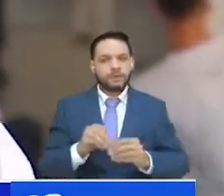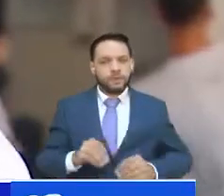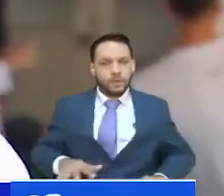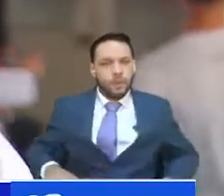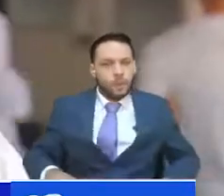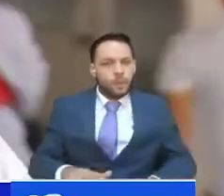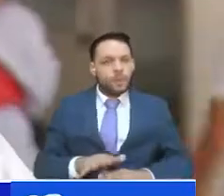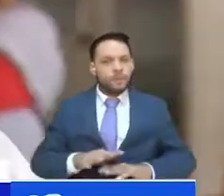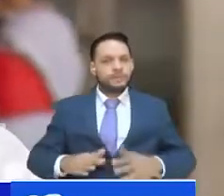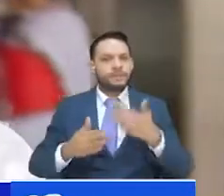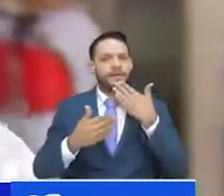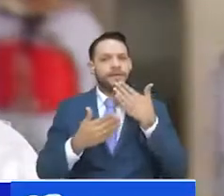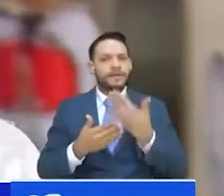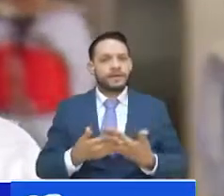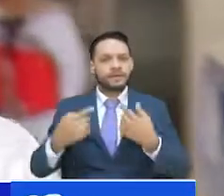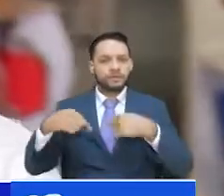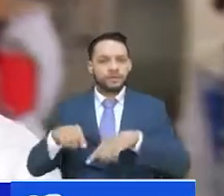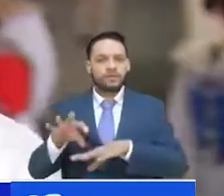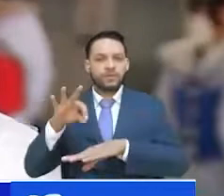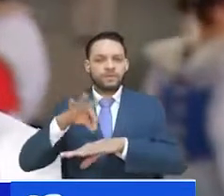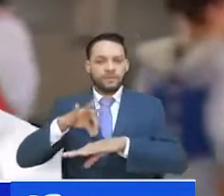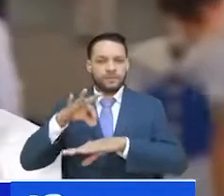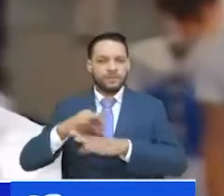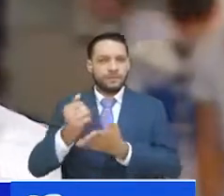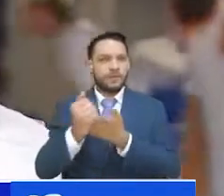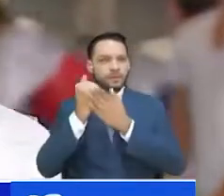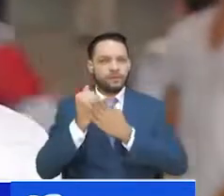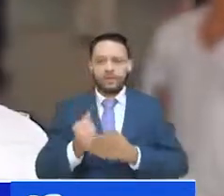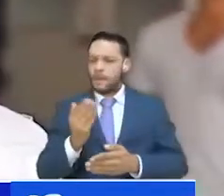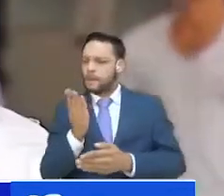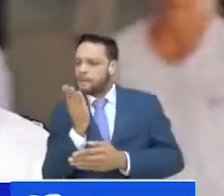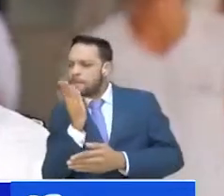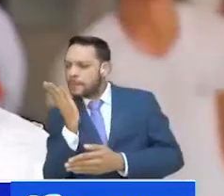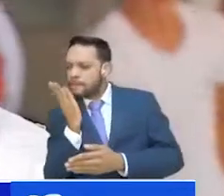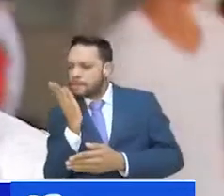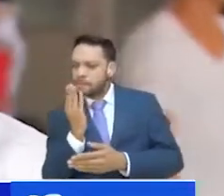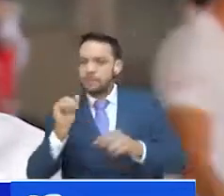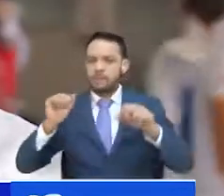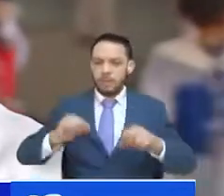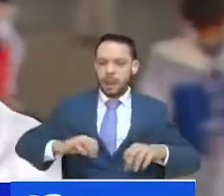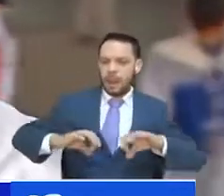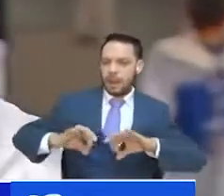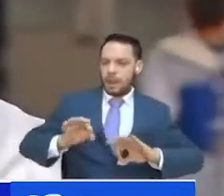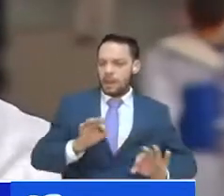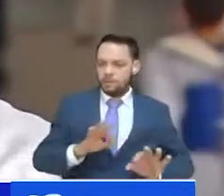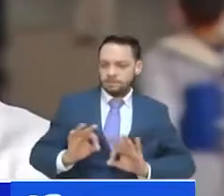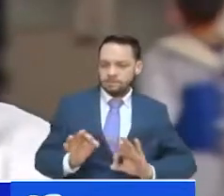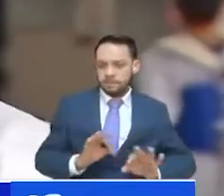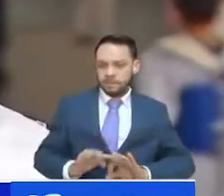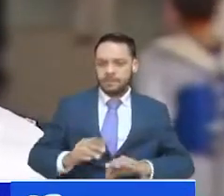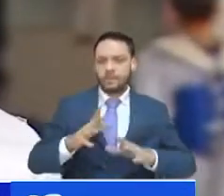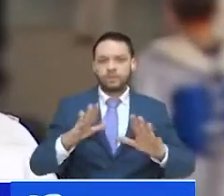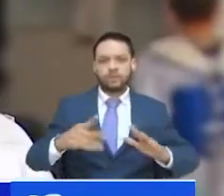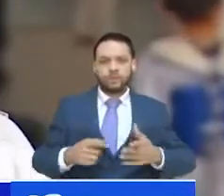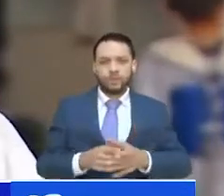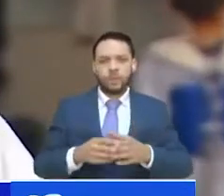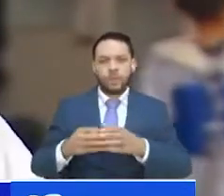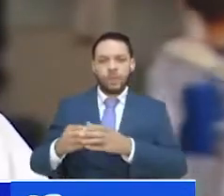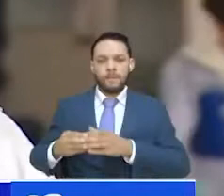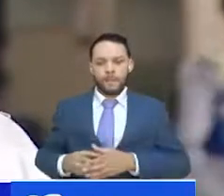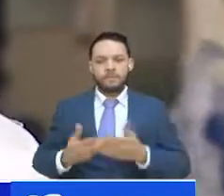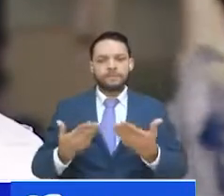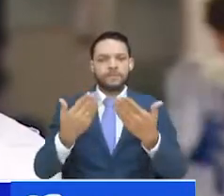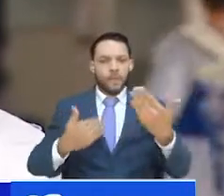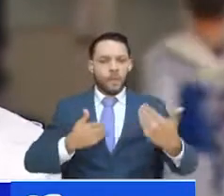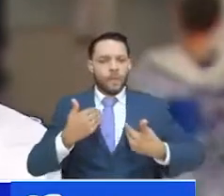que gracias a la federación nos da pues como el permiso y el aval para ejecutarlo como un festival infantil. Y muy